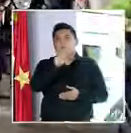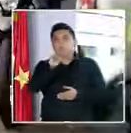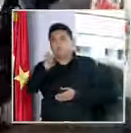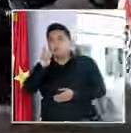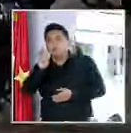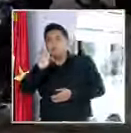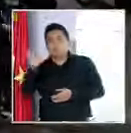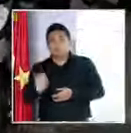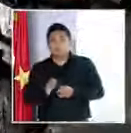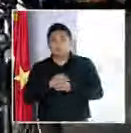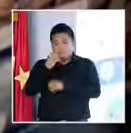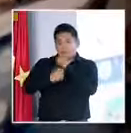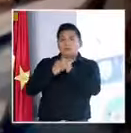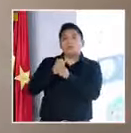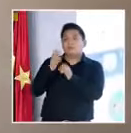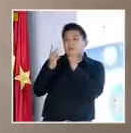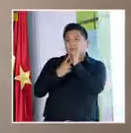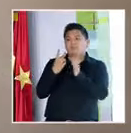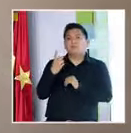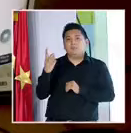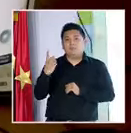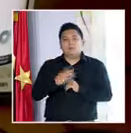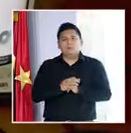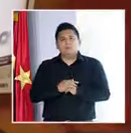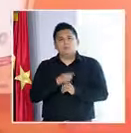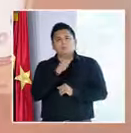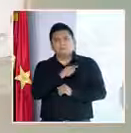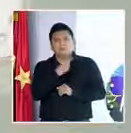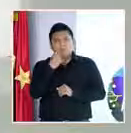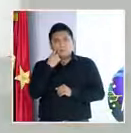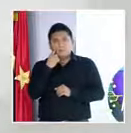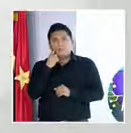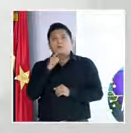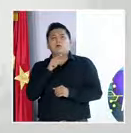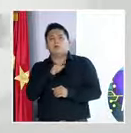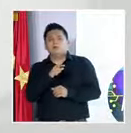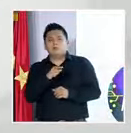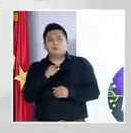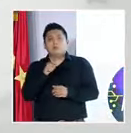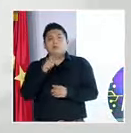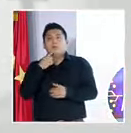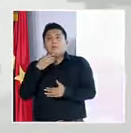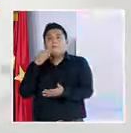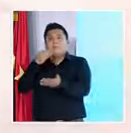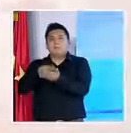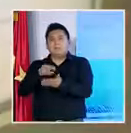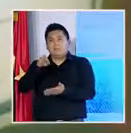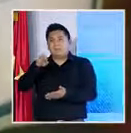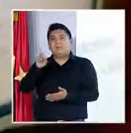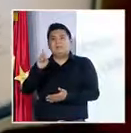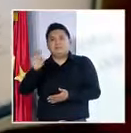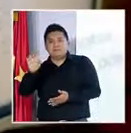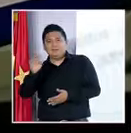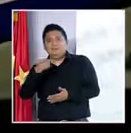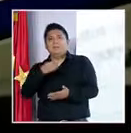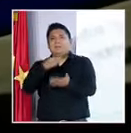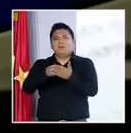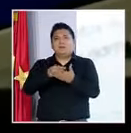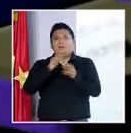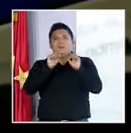29.8%. En el año 2021, implementamos el botón PSE que permite el pago electrónico de algunos